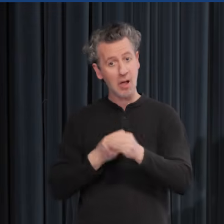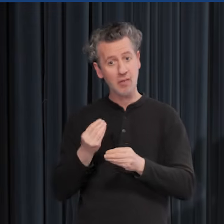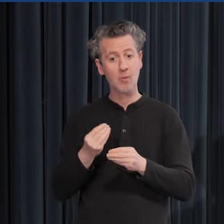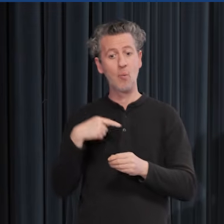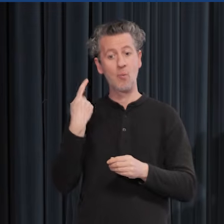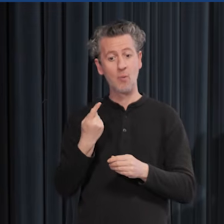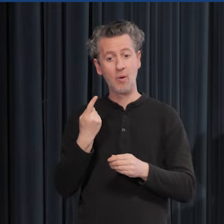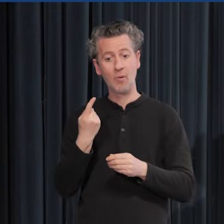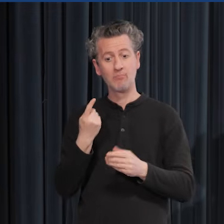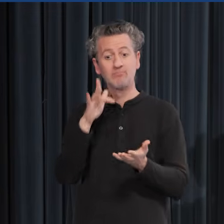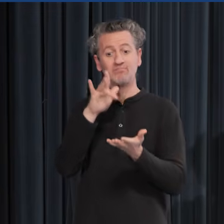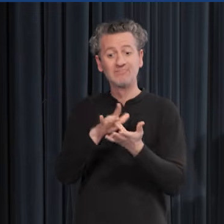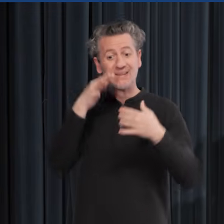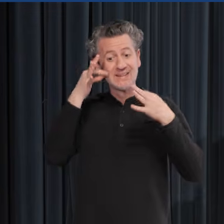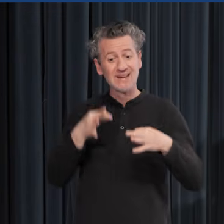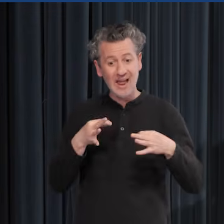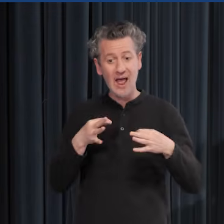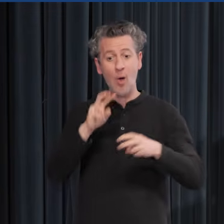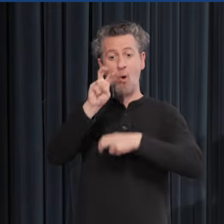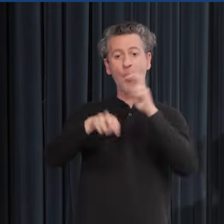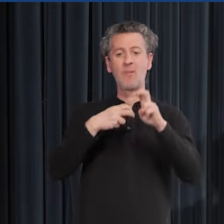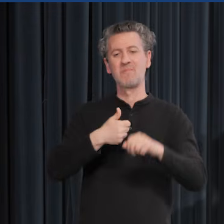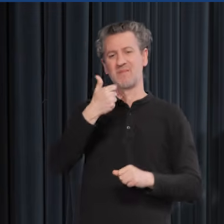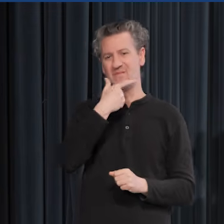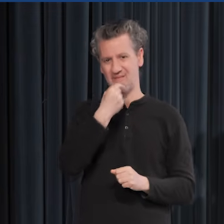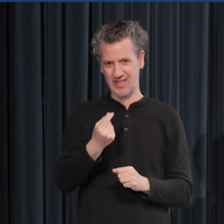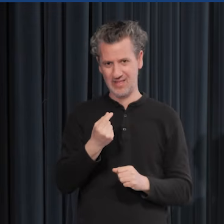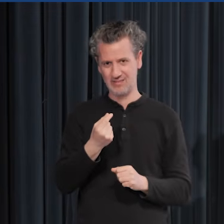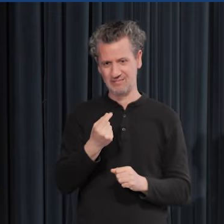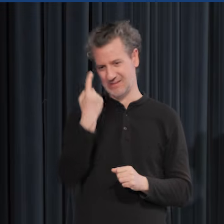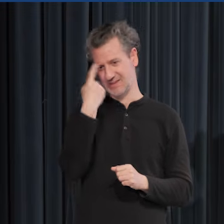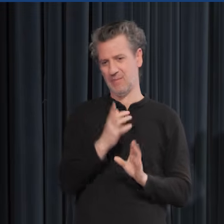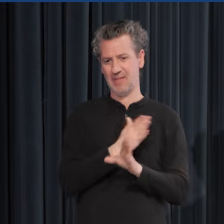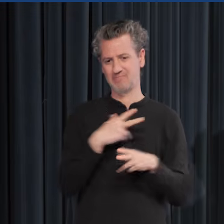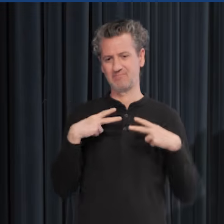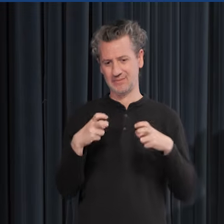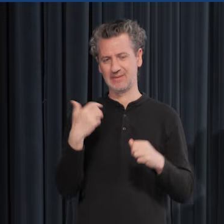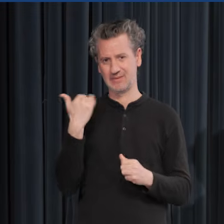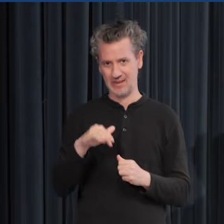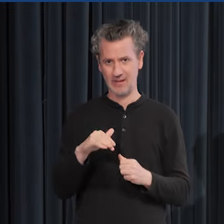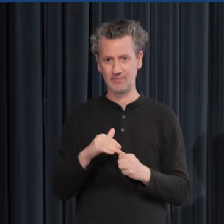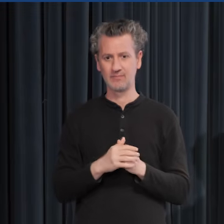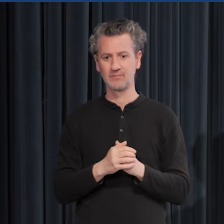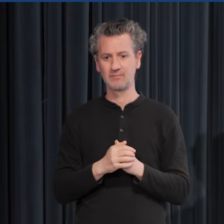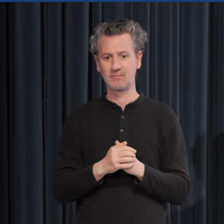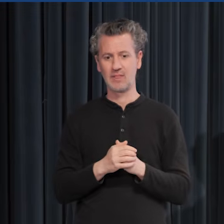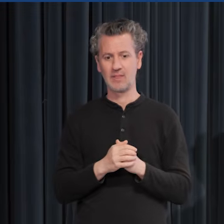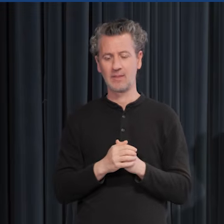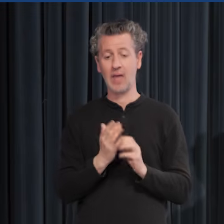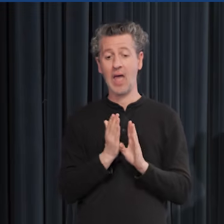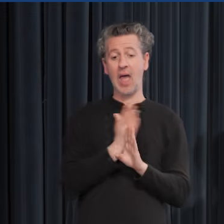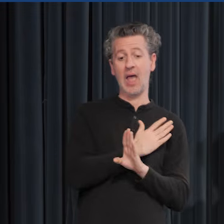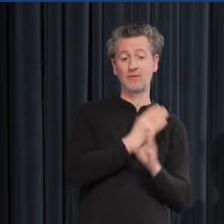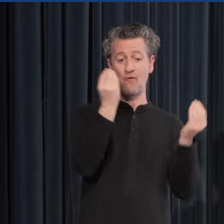cuando vaya a la obra lo va a tener todo mucho más fácil. No va a ser algo totalmente distinto a lo